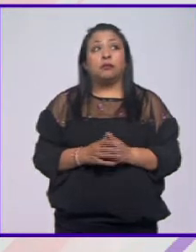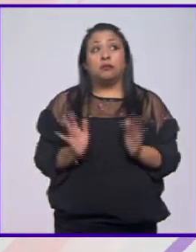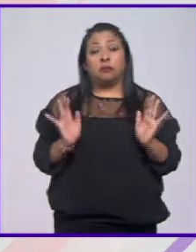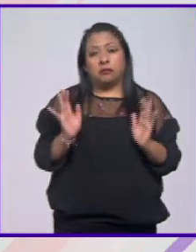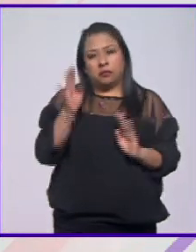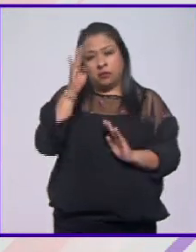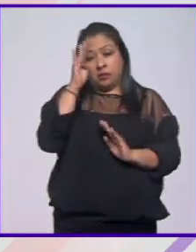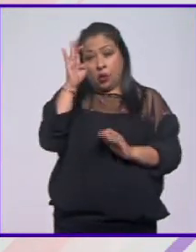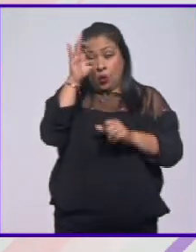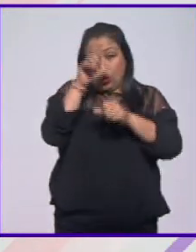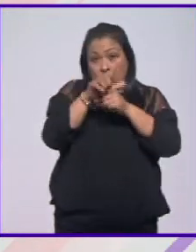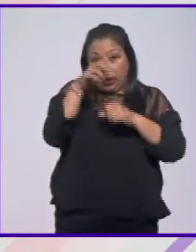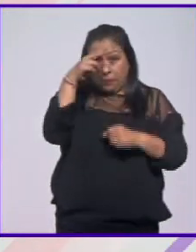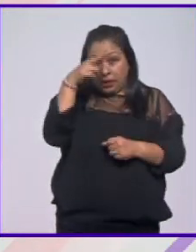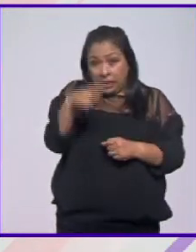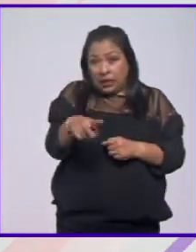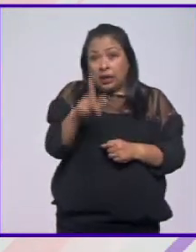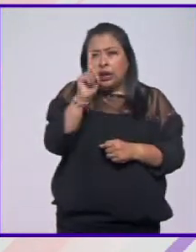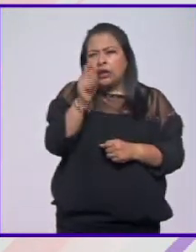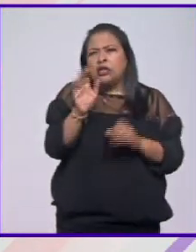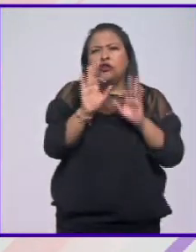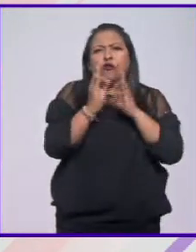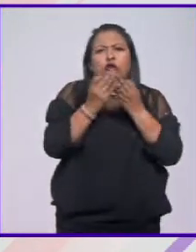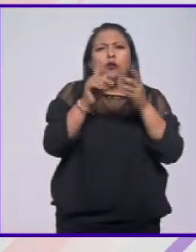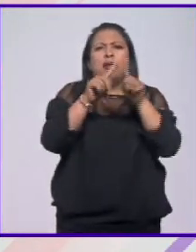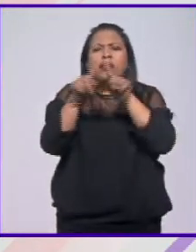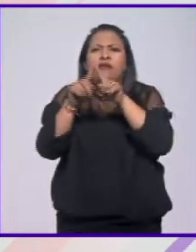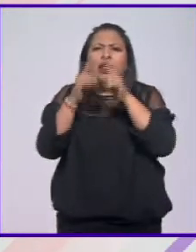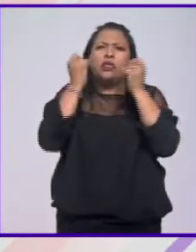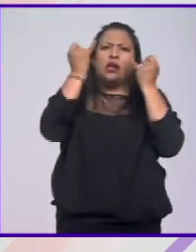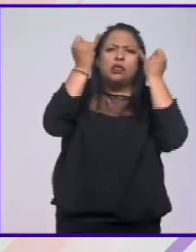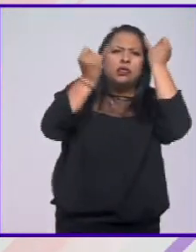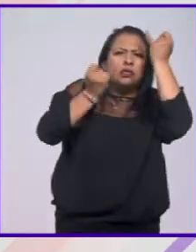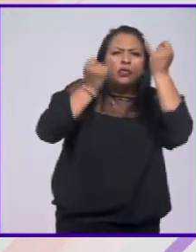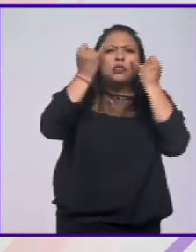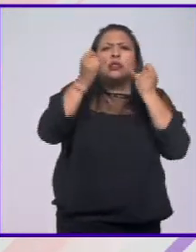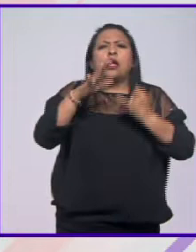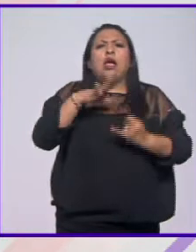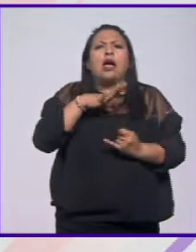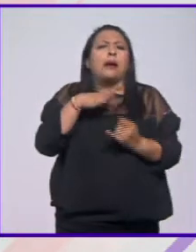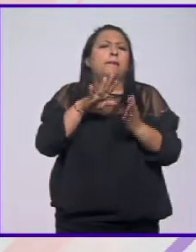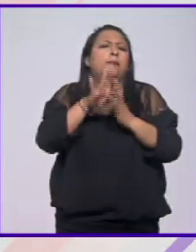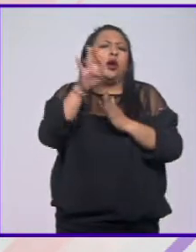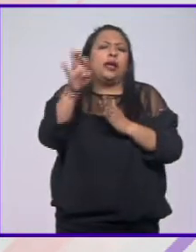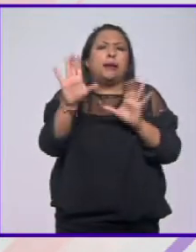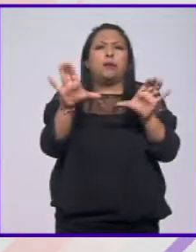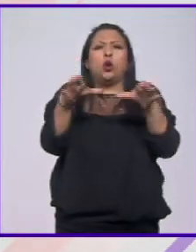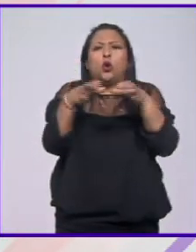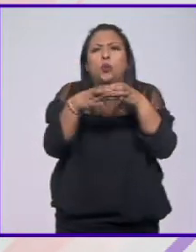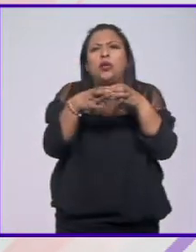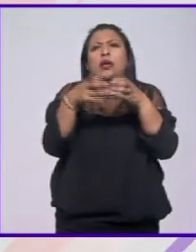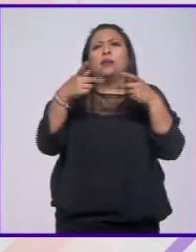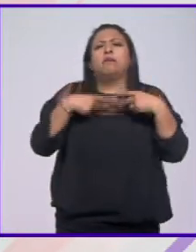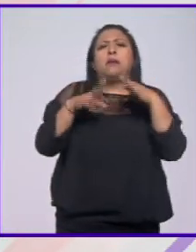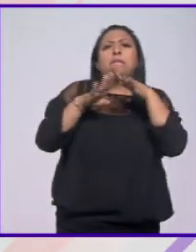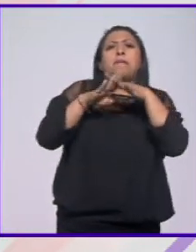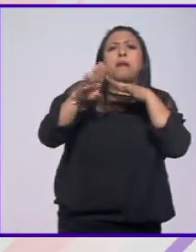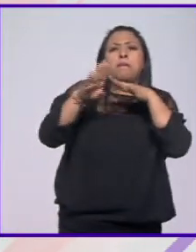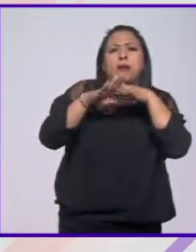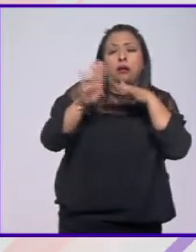Considerando que la cultura mexicana son todas estas formas de creación que se están generando, por ejemplo, en las comunidades de migrantes,